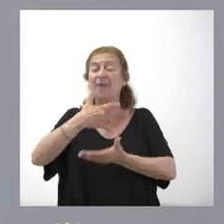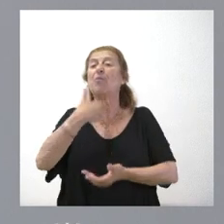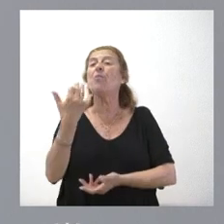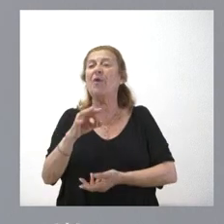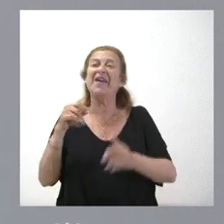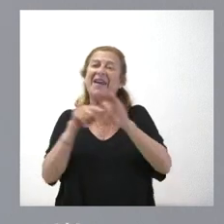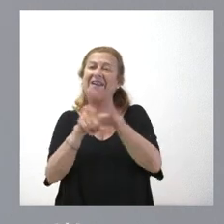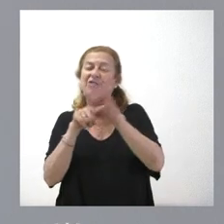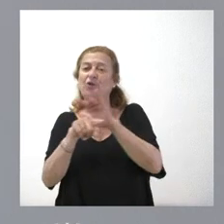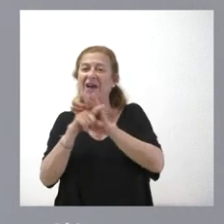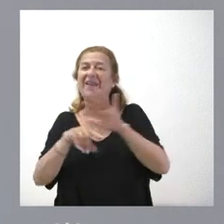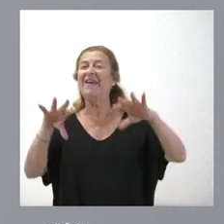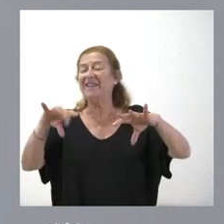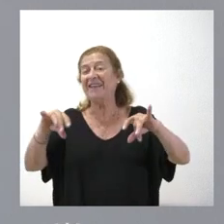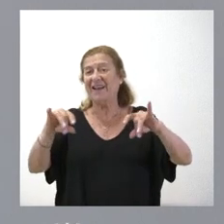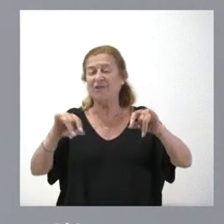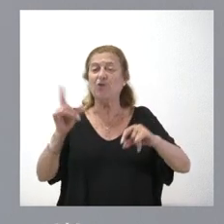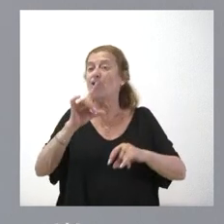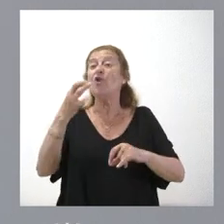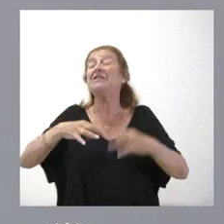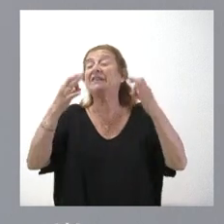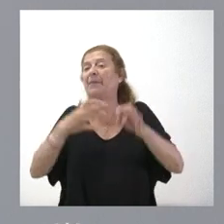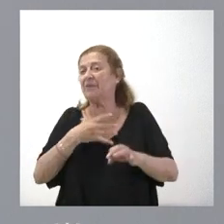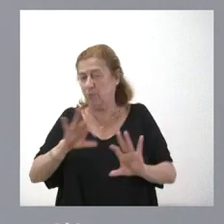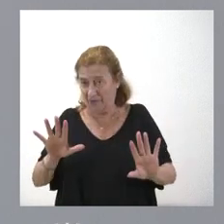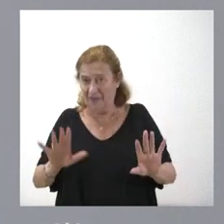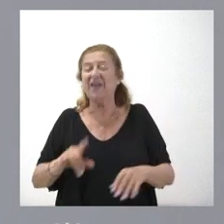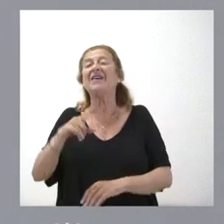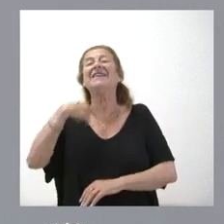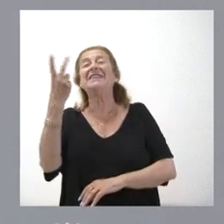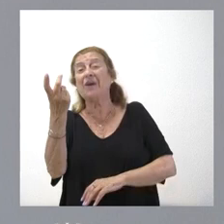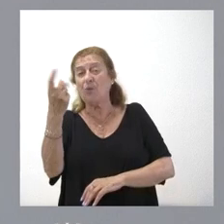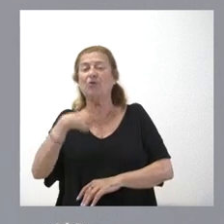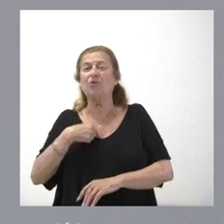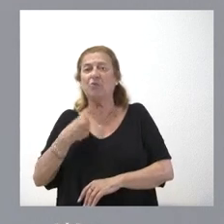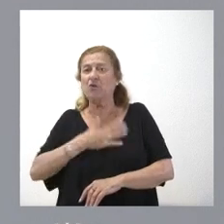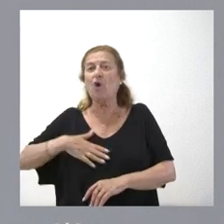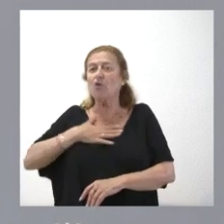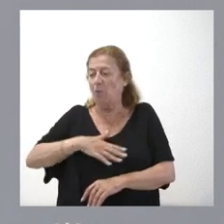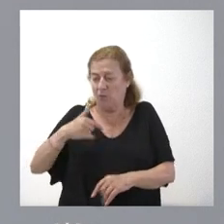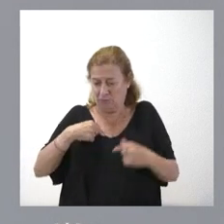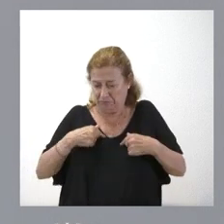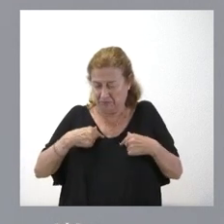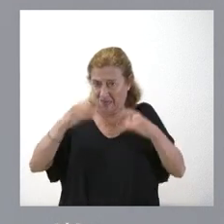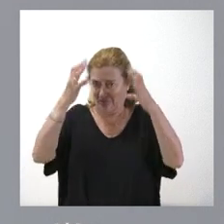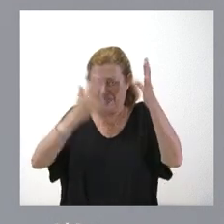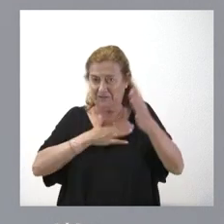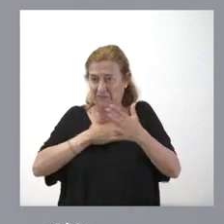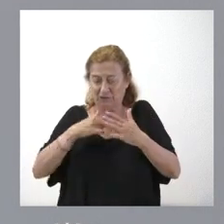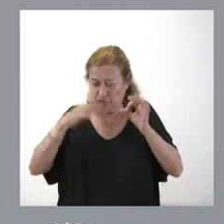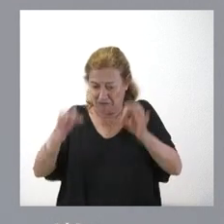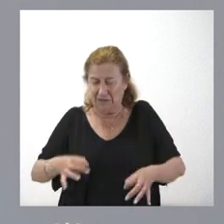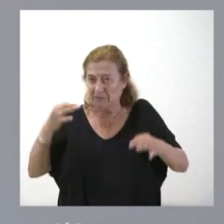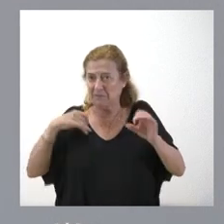gestionarlo en el territorio que no siempre es posible y el segundo lugar Nosotros estamos muy cómodos con nuestros principios con los que hemos defendido